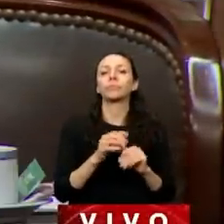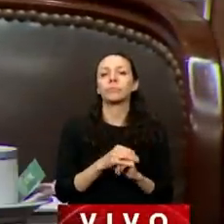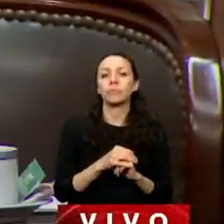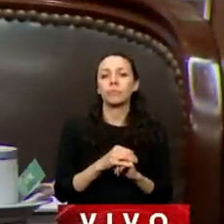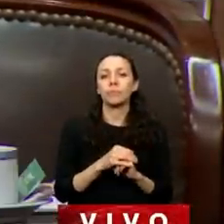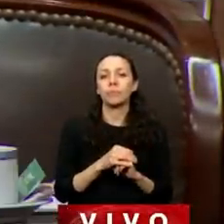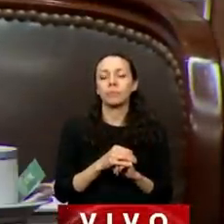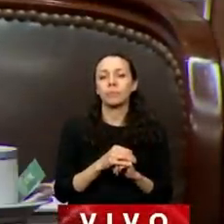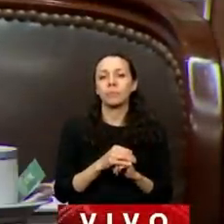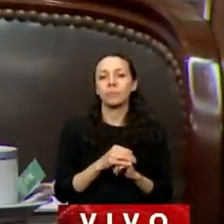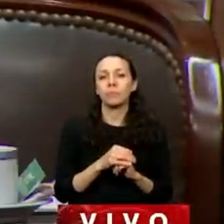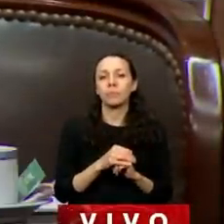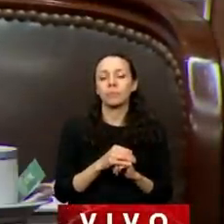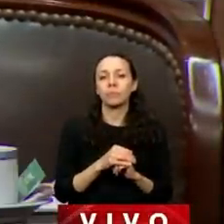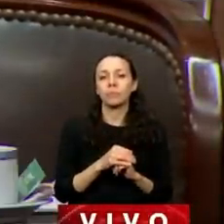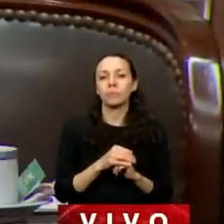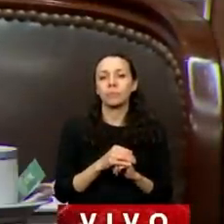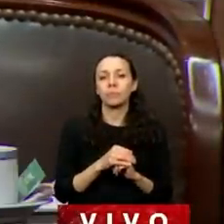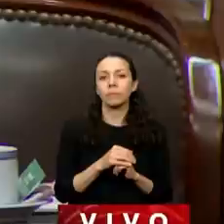4, hace